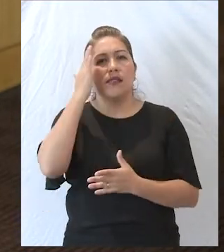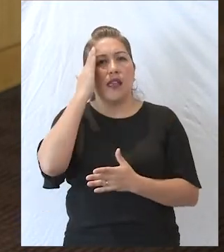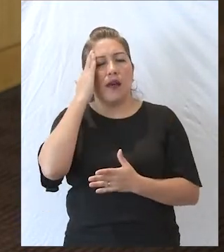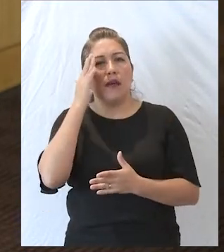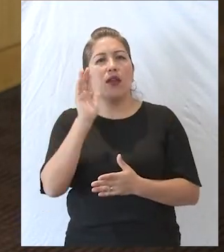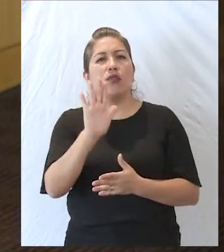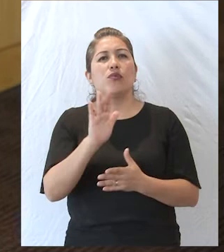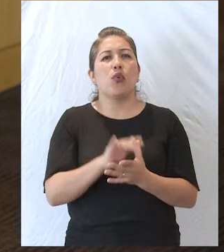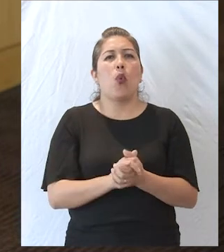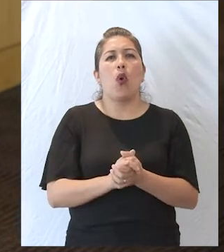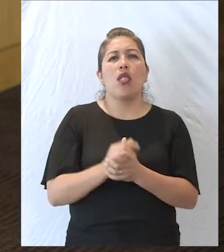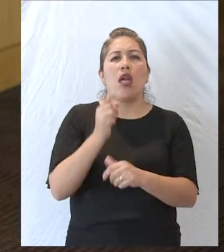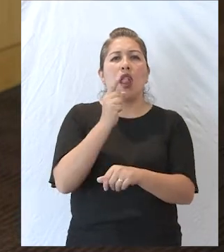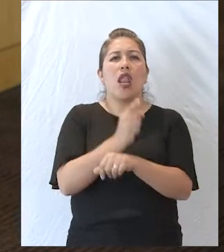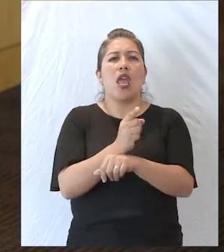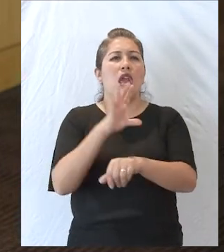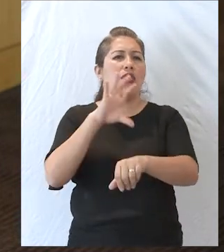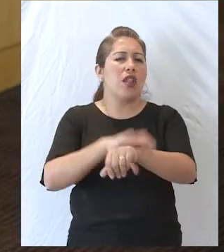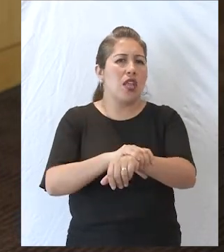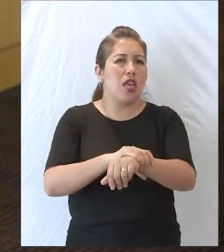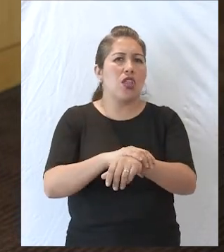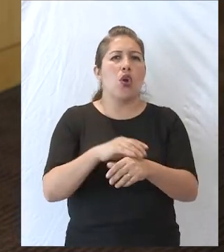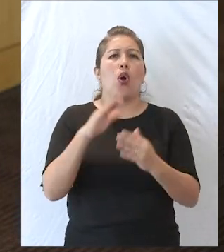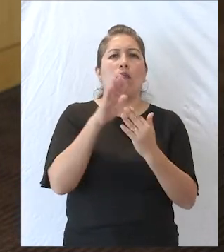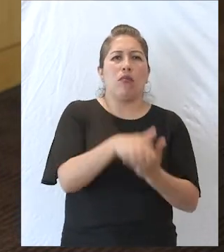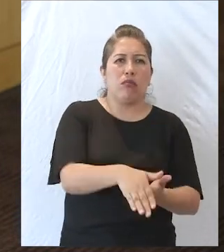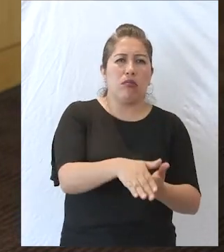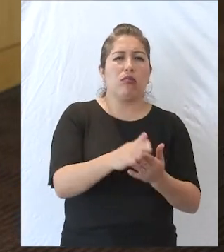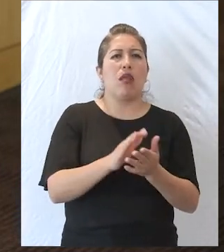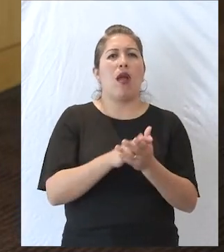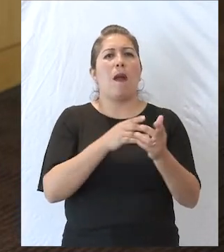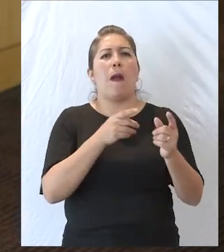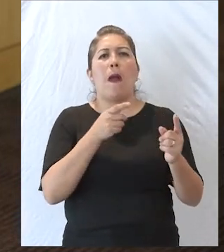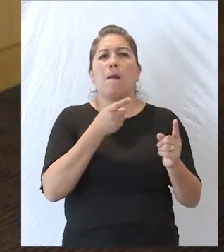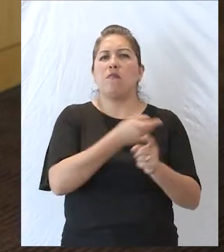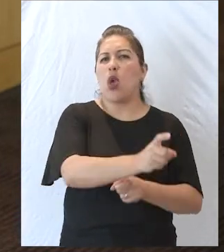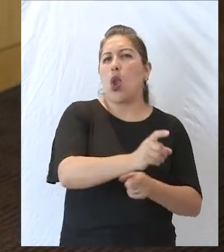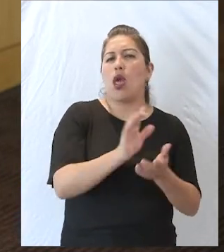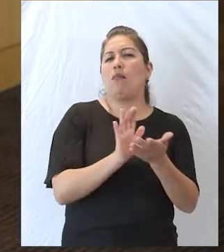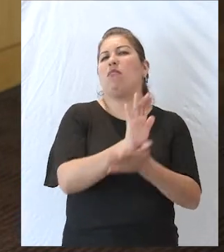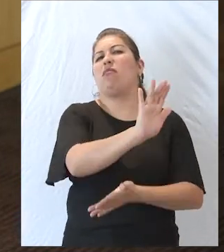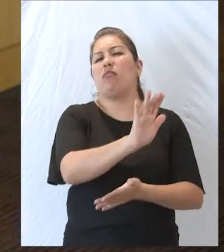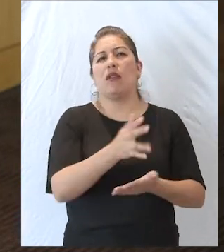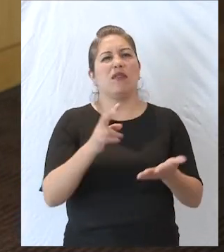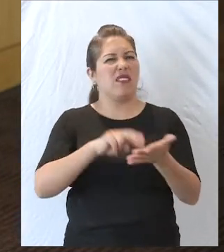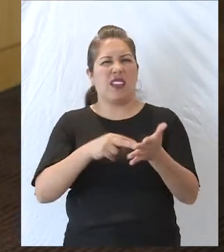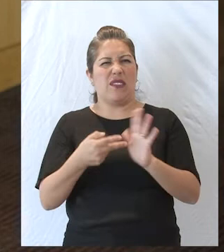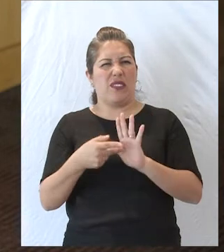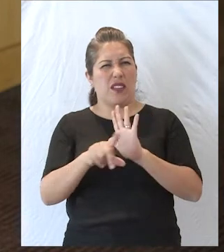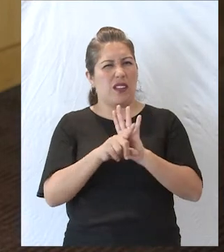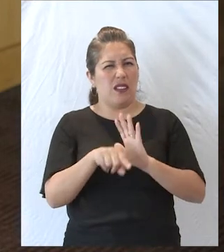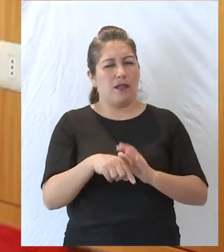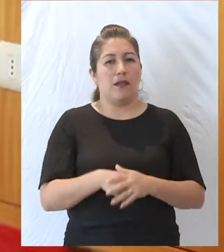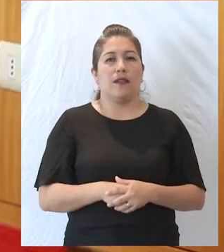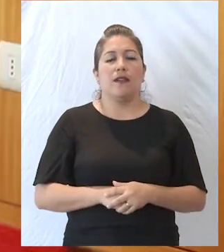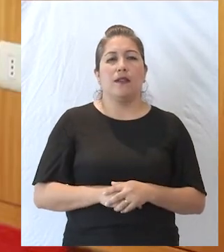fiscalía especializada en delitos de violencia y discriminación contra las personas con discapacidad y adulto mayor. ¿Qué es lo que significa